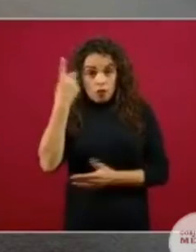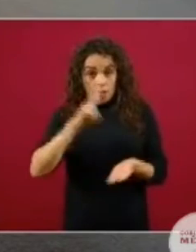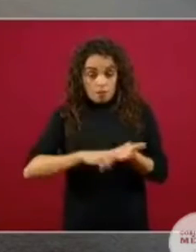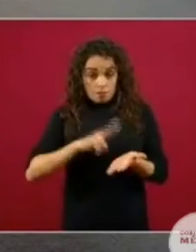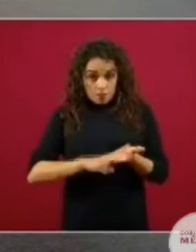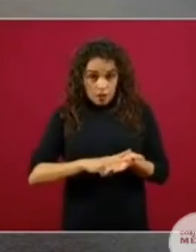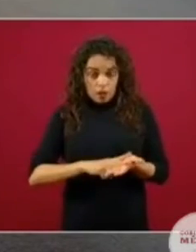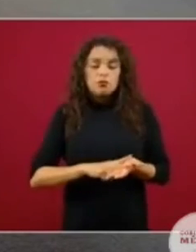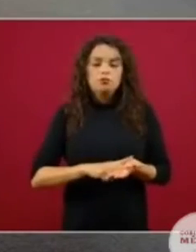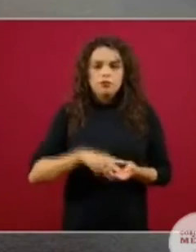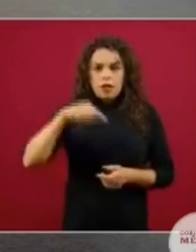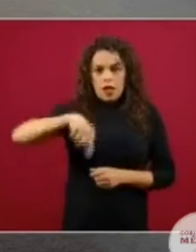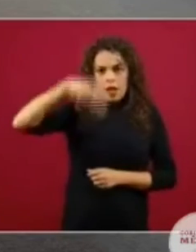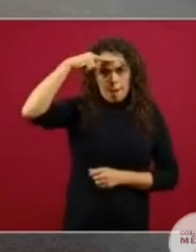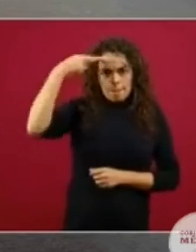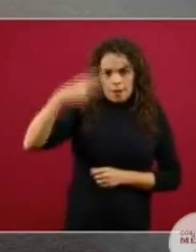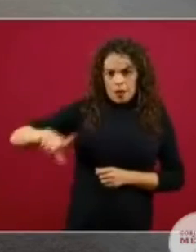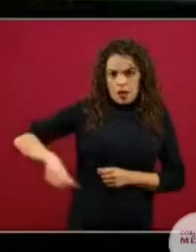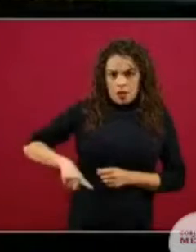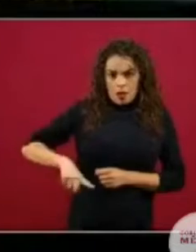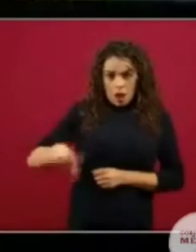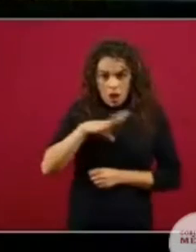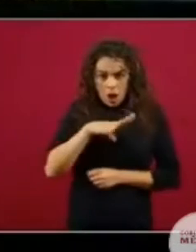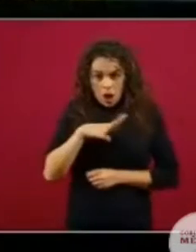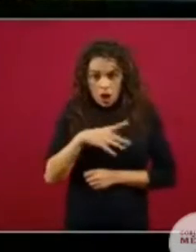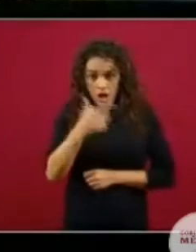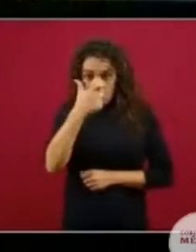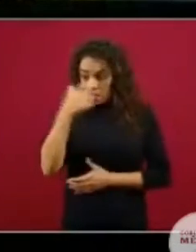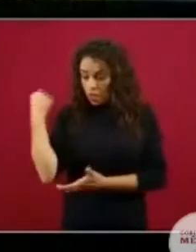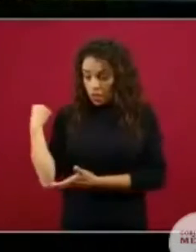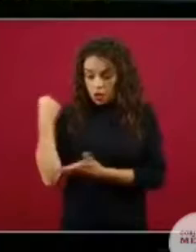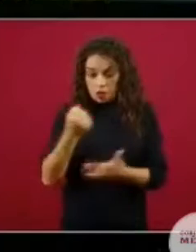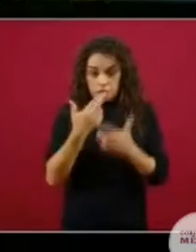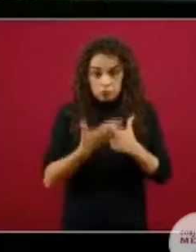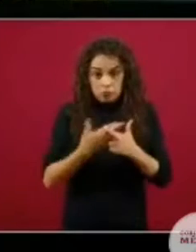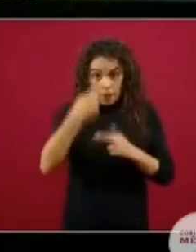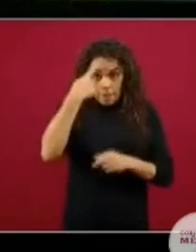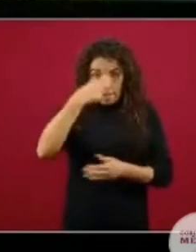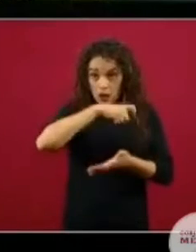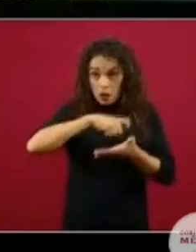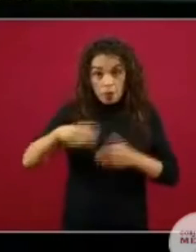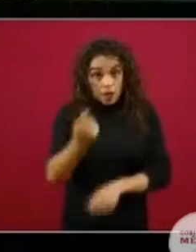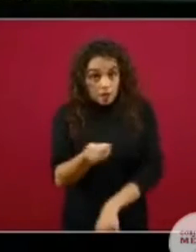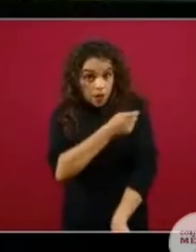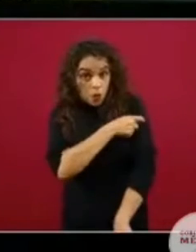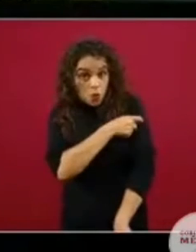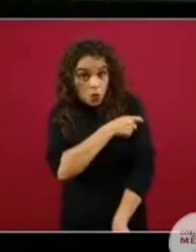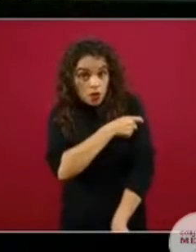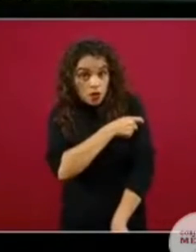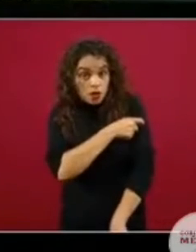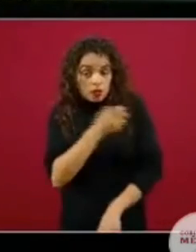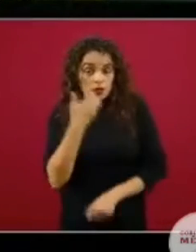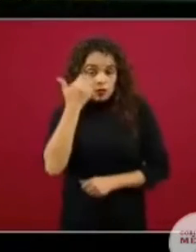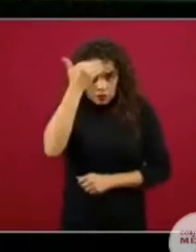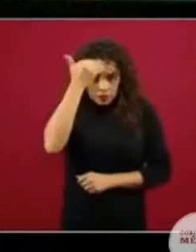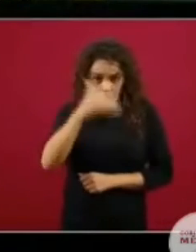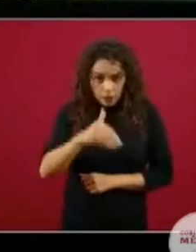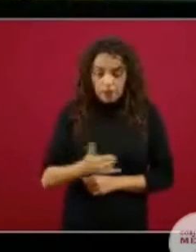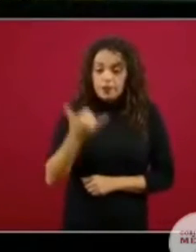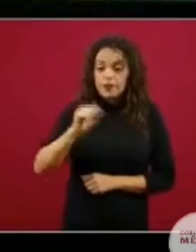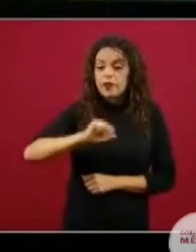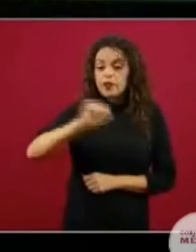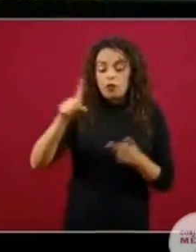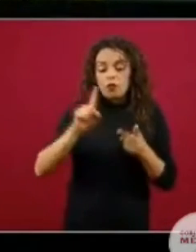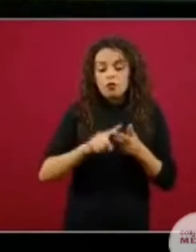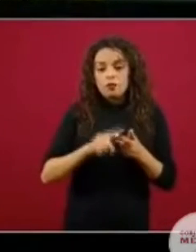mexicano tiene los recursos para comprar la vacuna y preguntarle también si se han estudiado